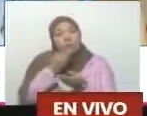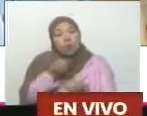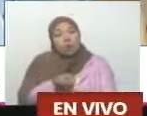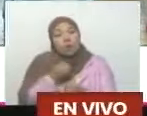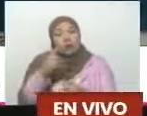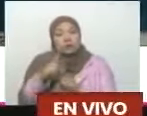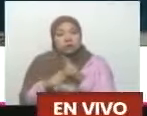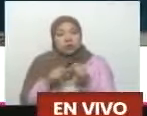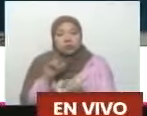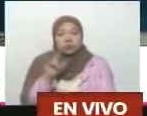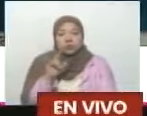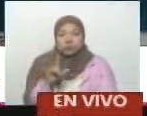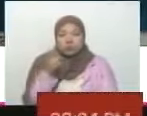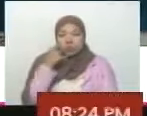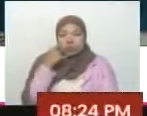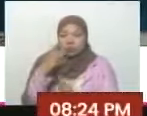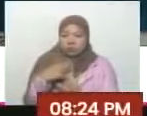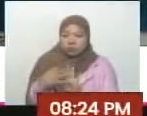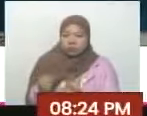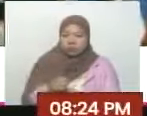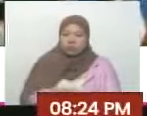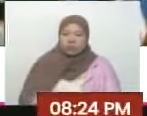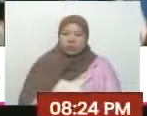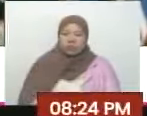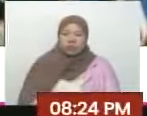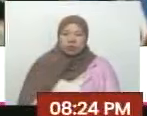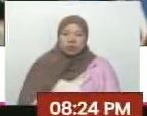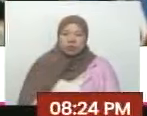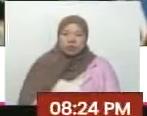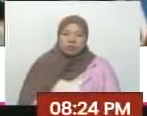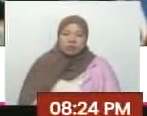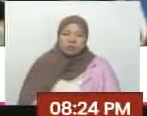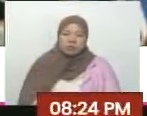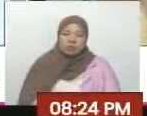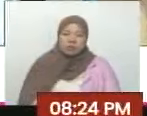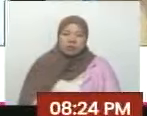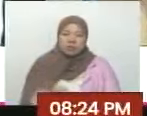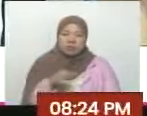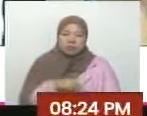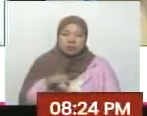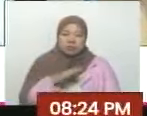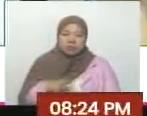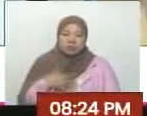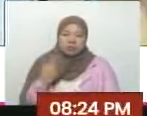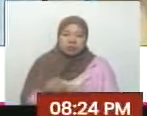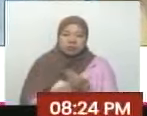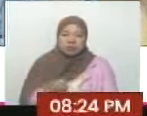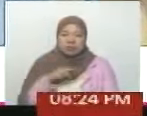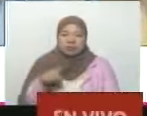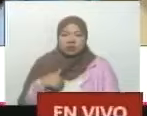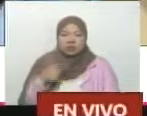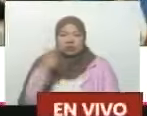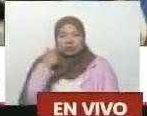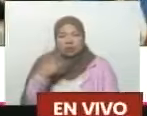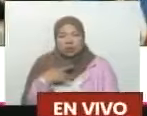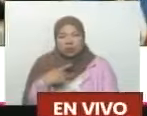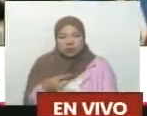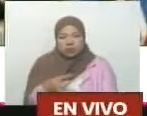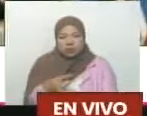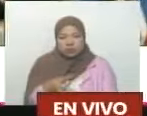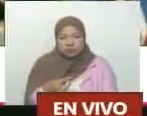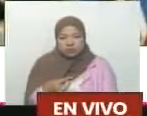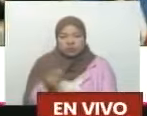¿Y yo lo imprimo? Usted lo imprime. Excelente. Aprobado. Yo lo menciono y allí pueden acceder al libro que es me parece bien interesante. ¿Oíste? Sí, porque